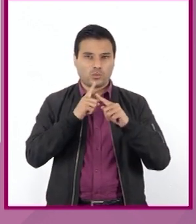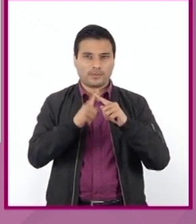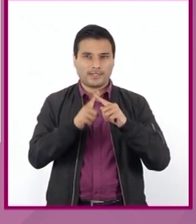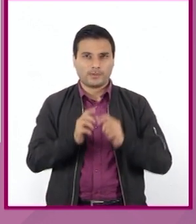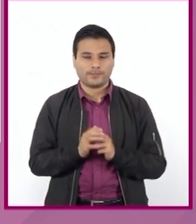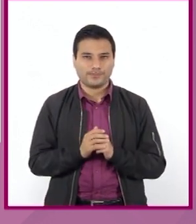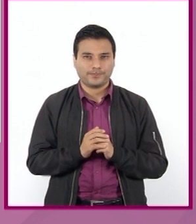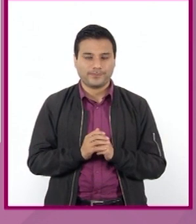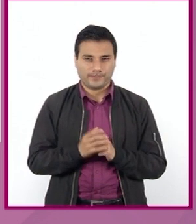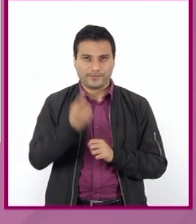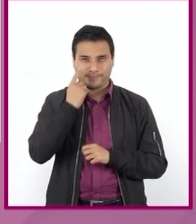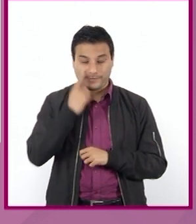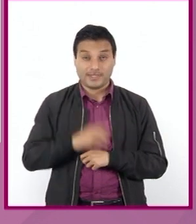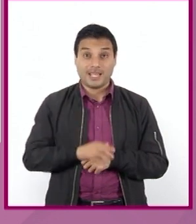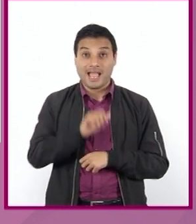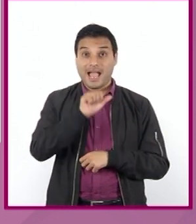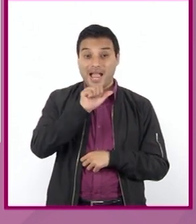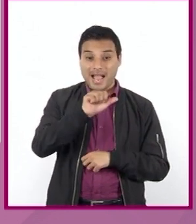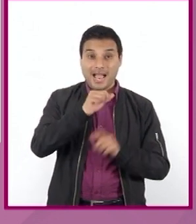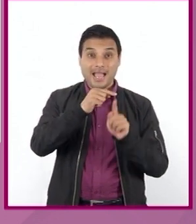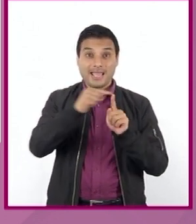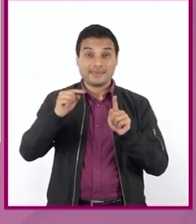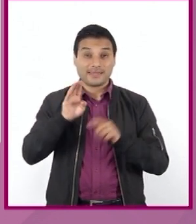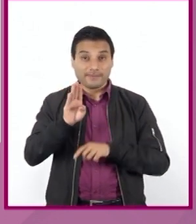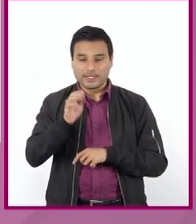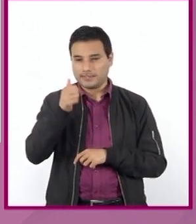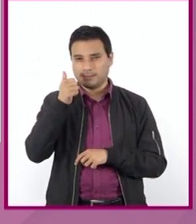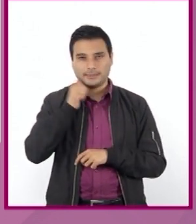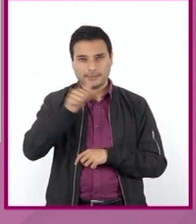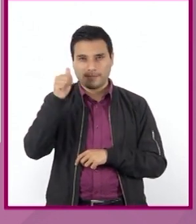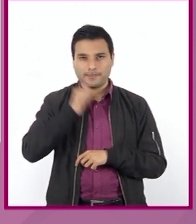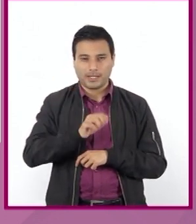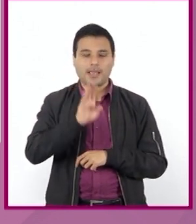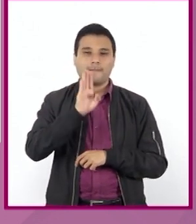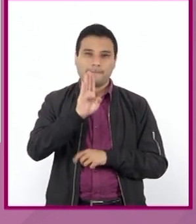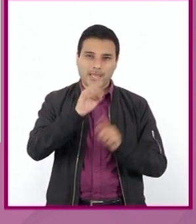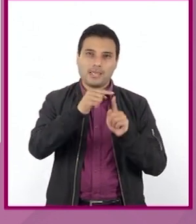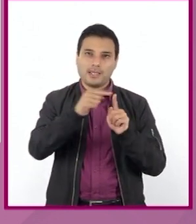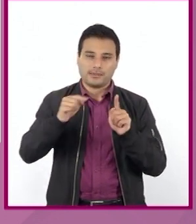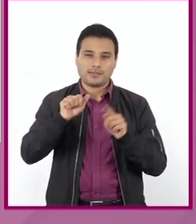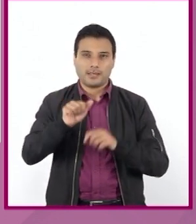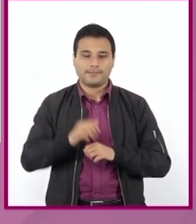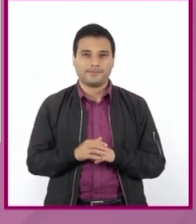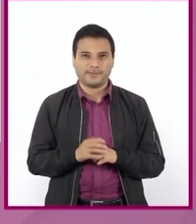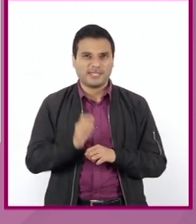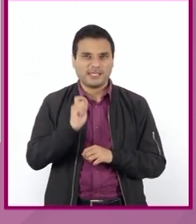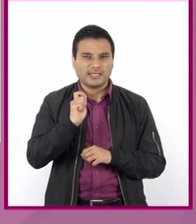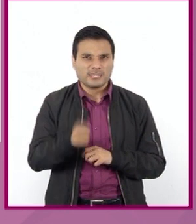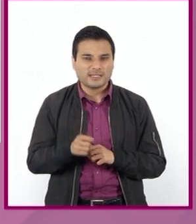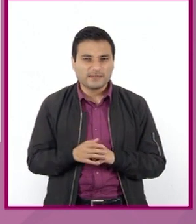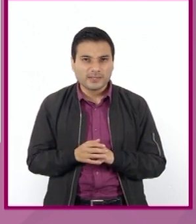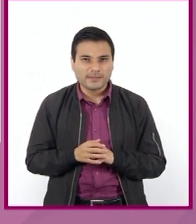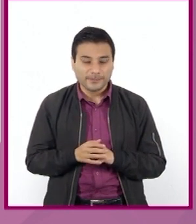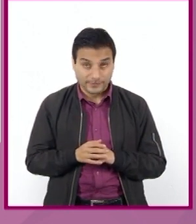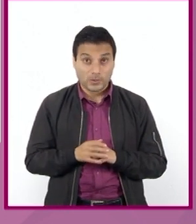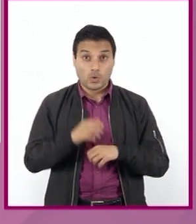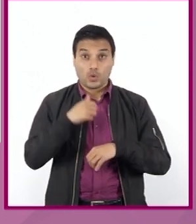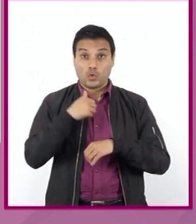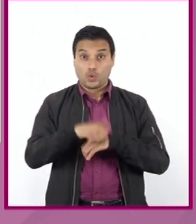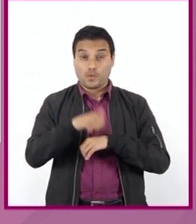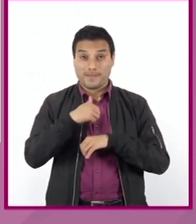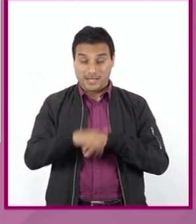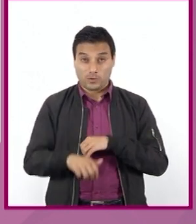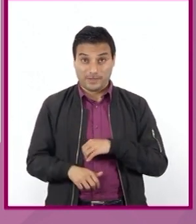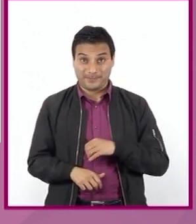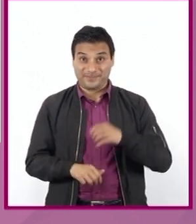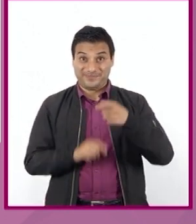racional, a entre b, siempre será b entre a. Es decir, ahora el numerador del